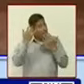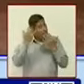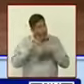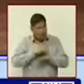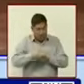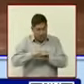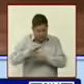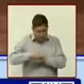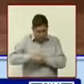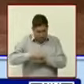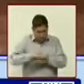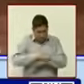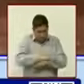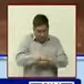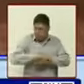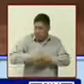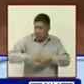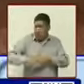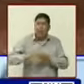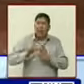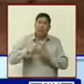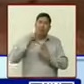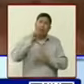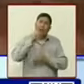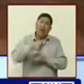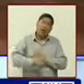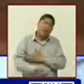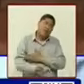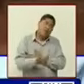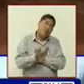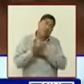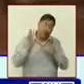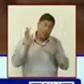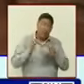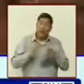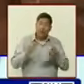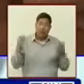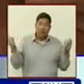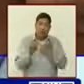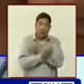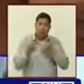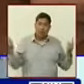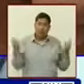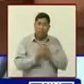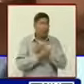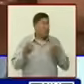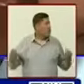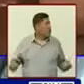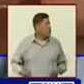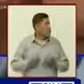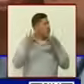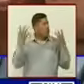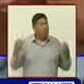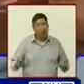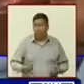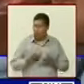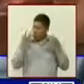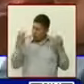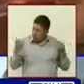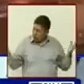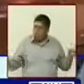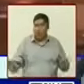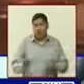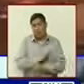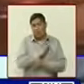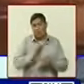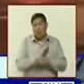tierra para habilitar el paso ya a la circulación de los vehículos, ya que sabemos que es una calle bastante, bastante recurrida por la